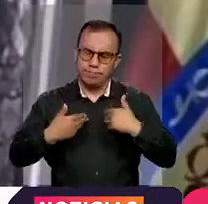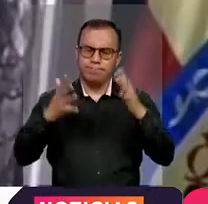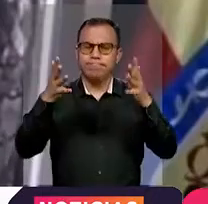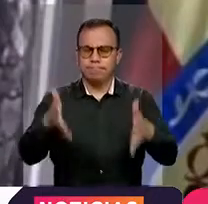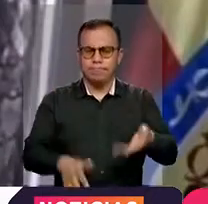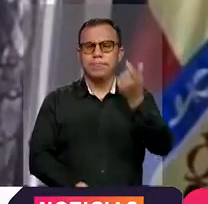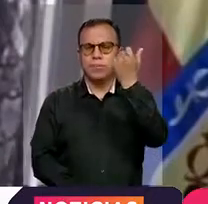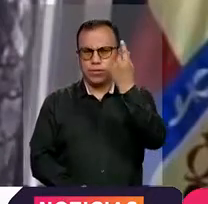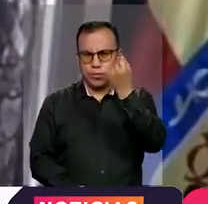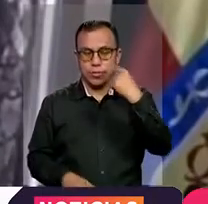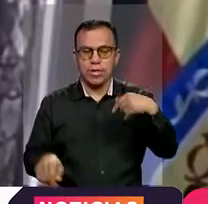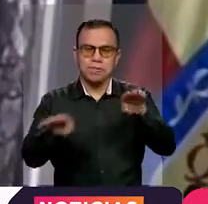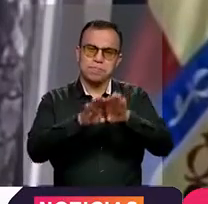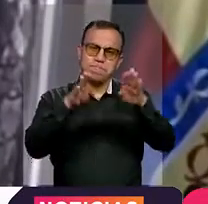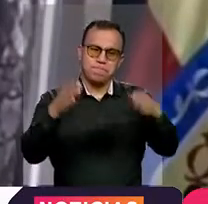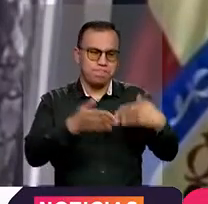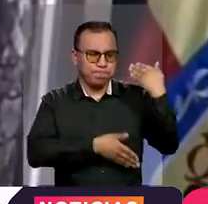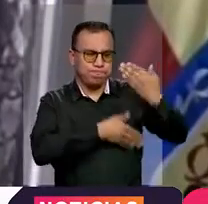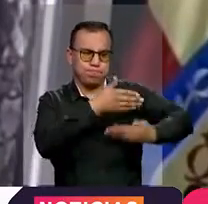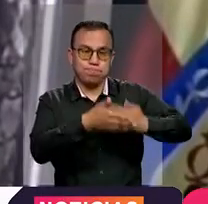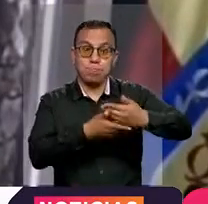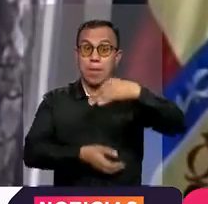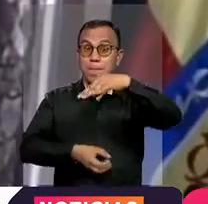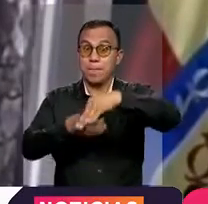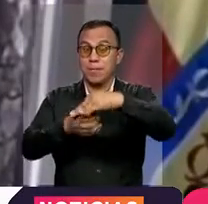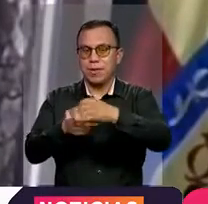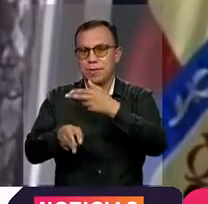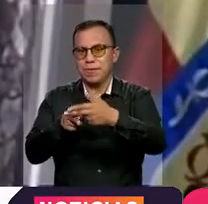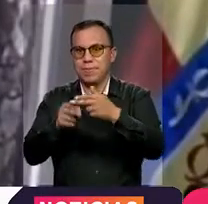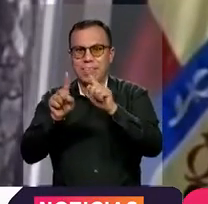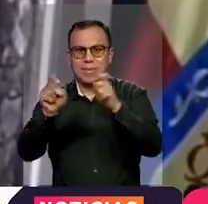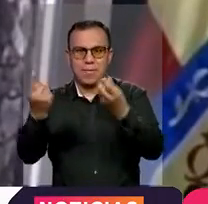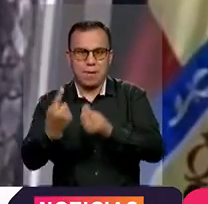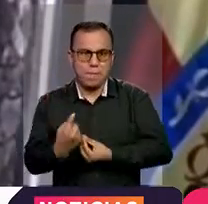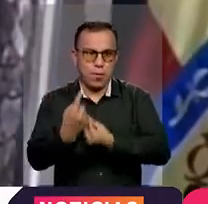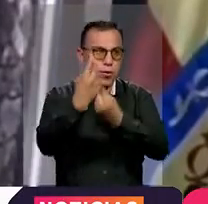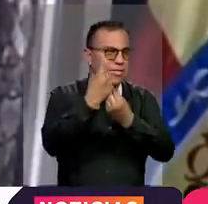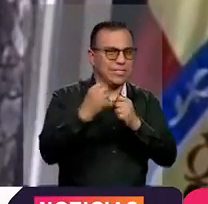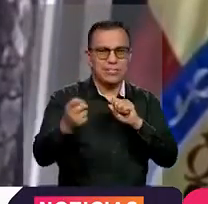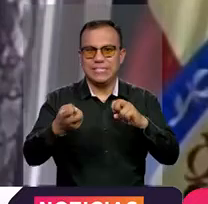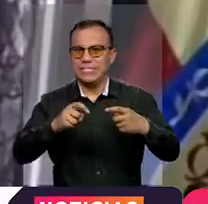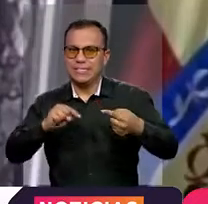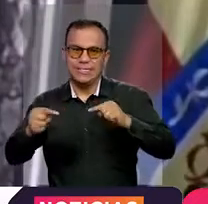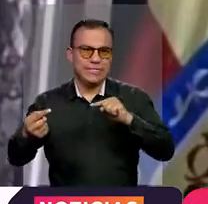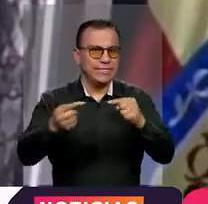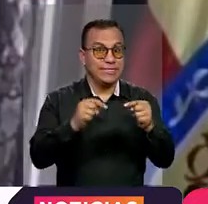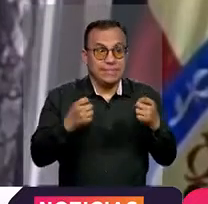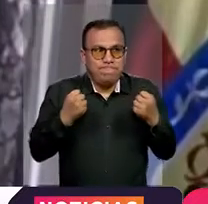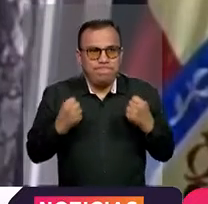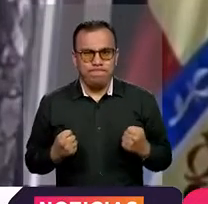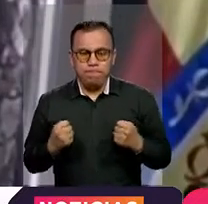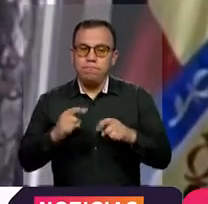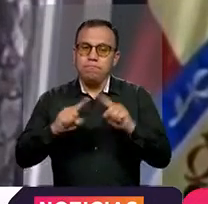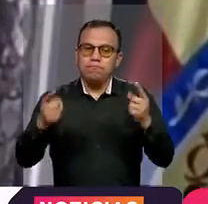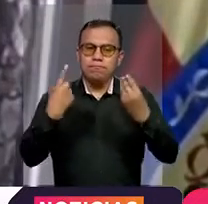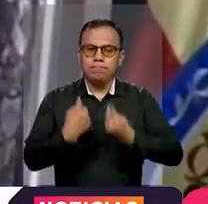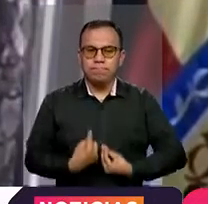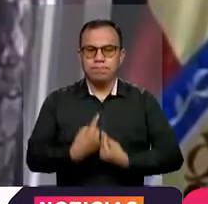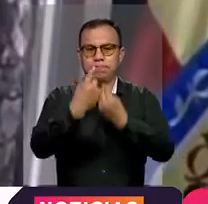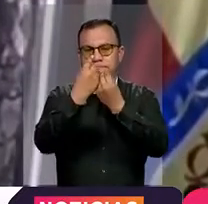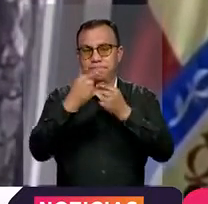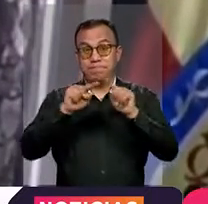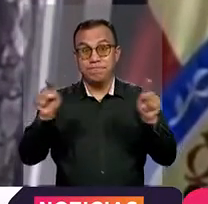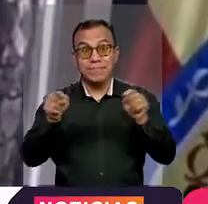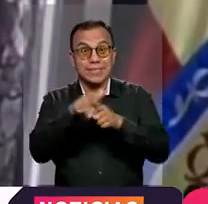mire, estamos en la antesala de un proceso electoral, los ánimos políticos están muy caldeados, pero la política, toda